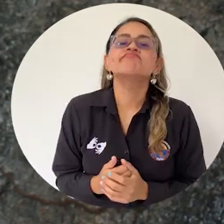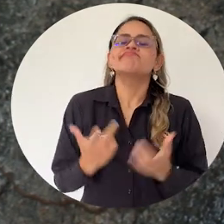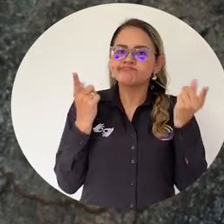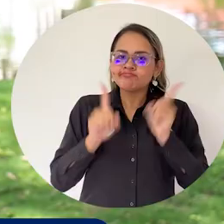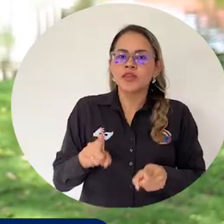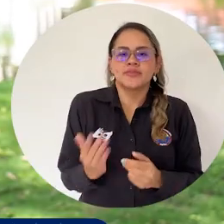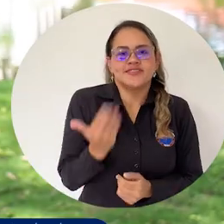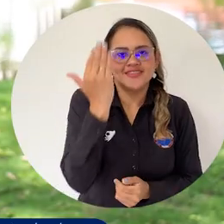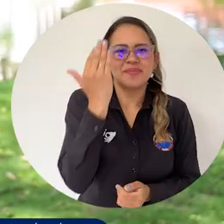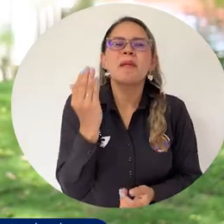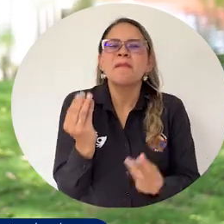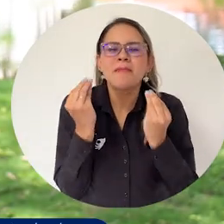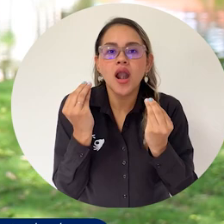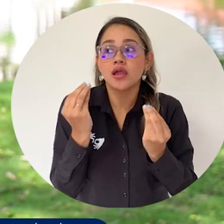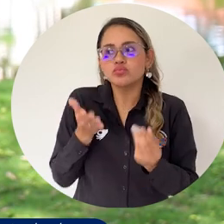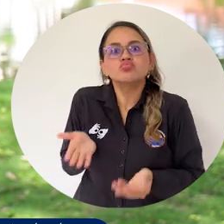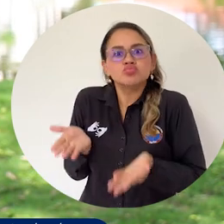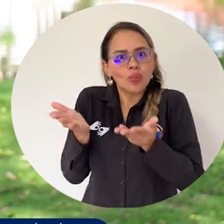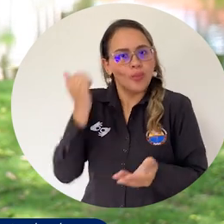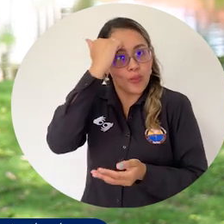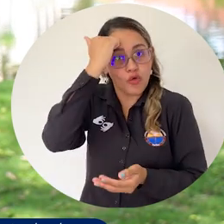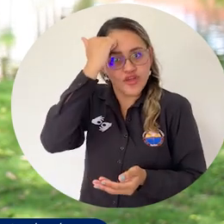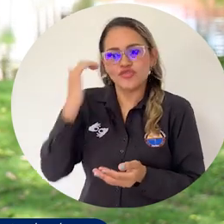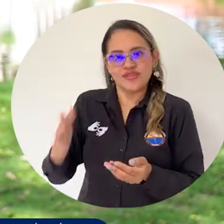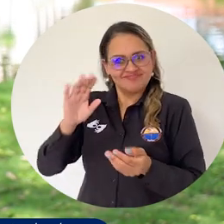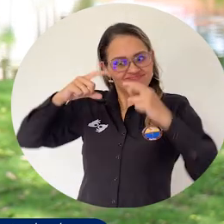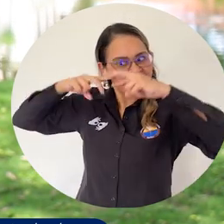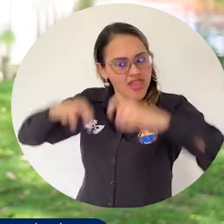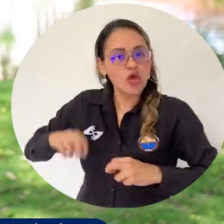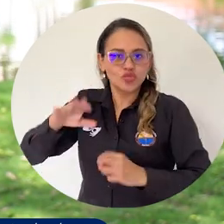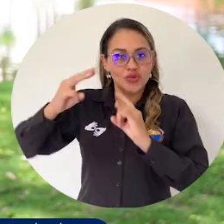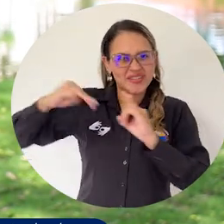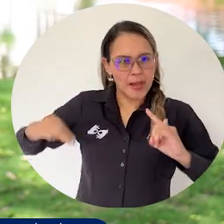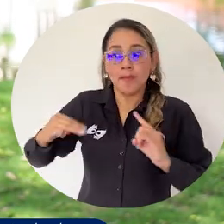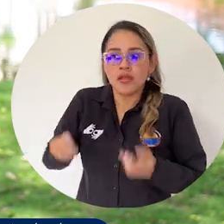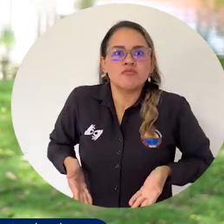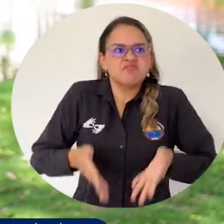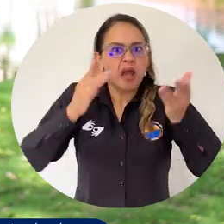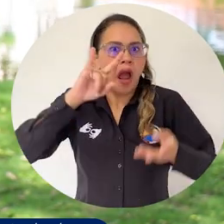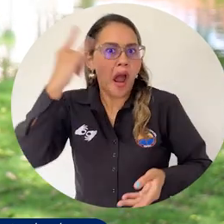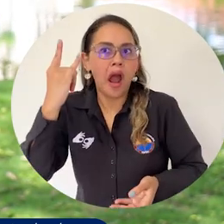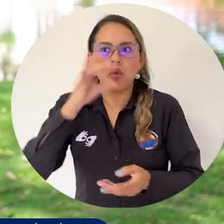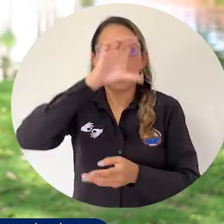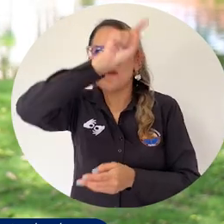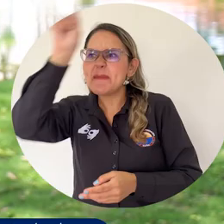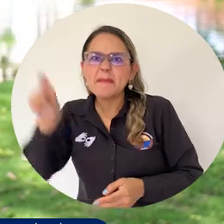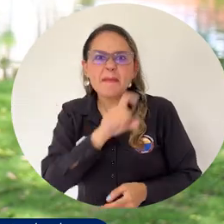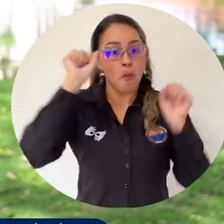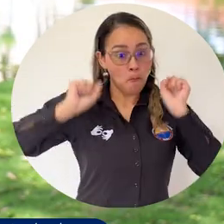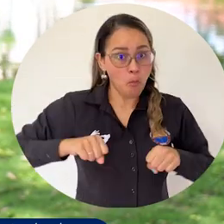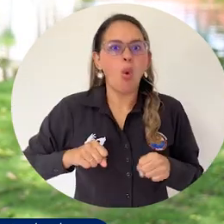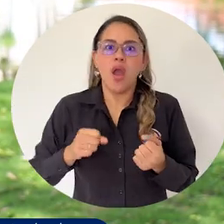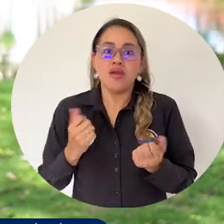estamos aprendiendo. Y todo esto también para facilitar las admisiones de los profesores e investigadores de la Universidad del Magdalena en universidades extranjeras, ya sea